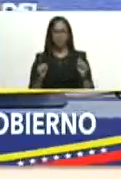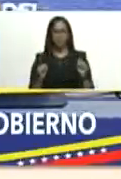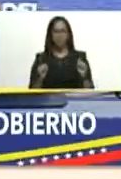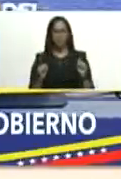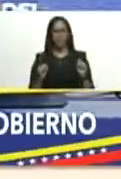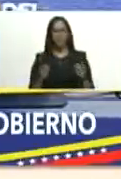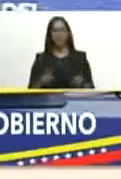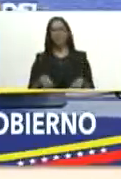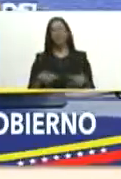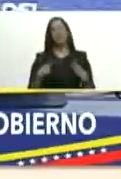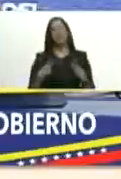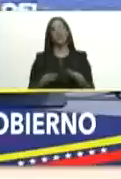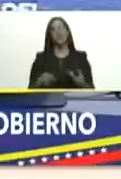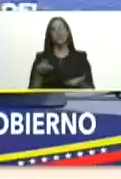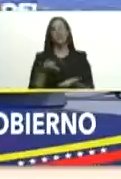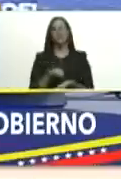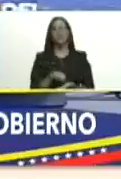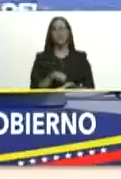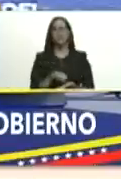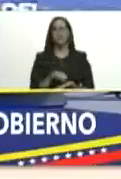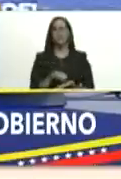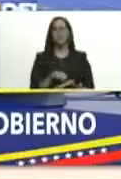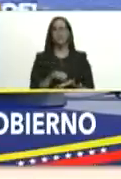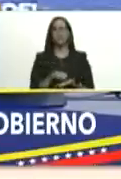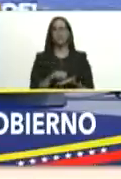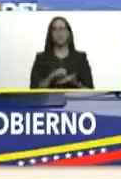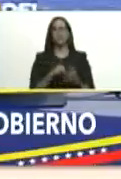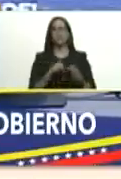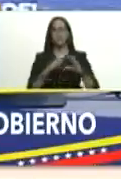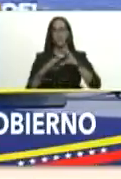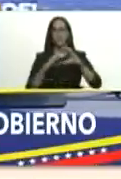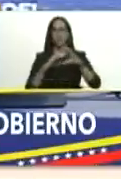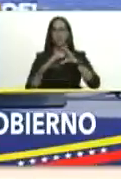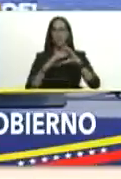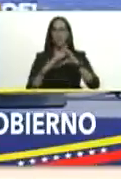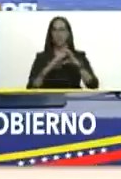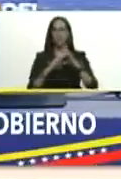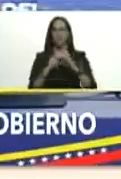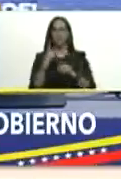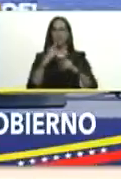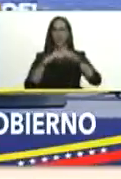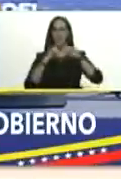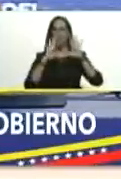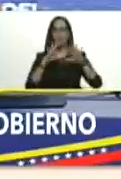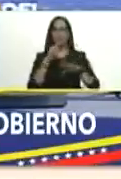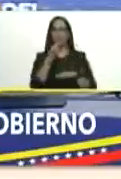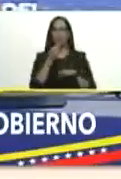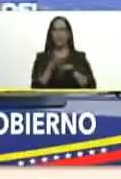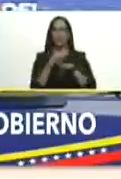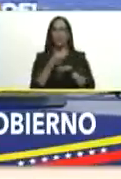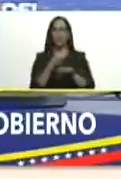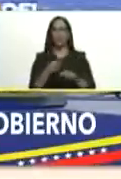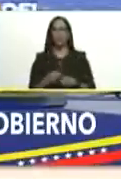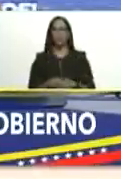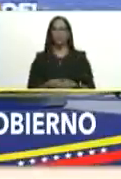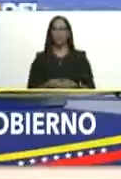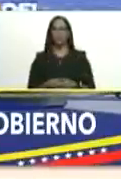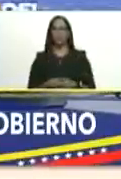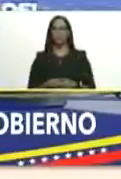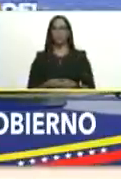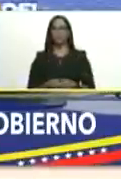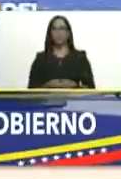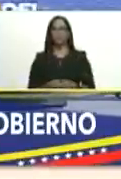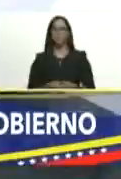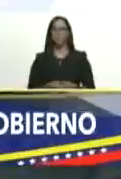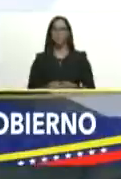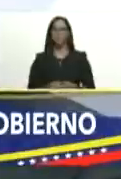el nuevo centro de comando de el 1x10 del buen gobierno, compañero Teyechea? Bueno, buenas